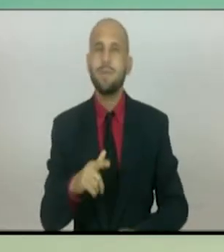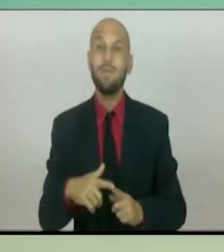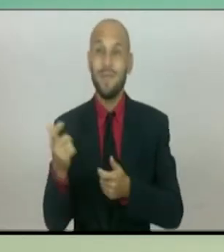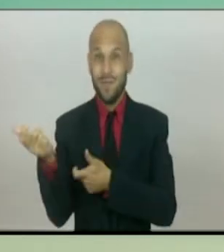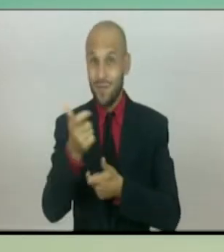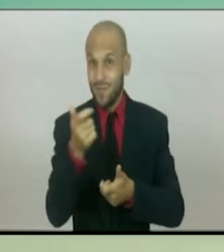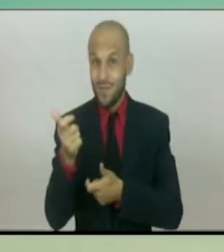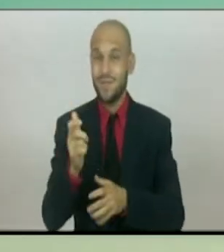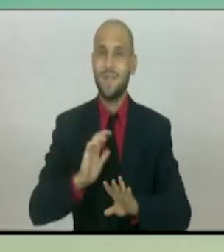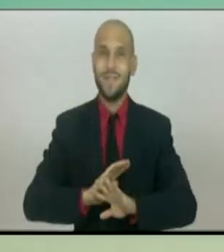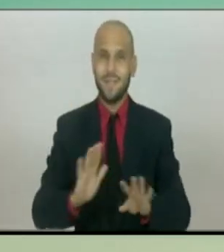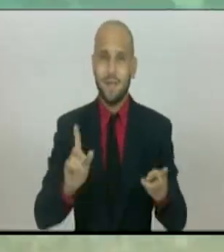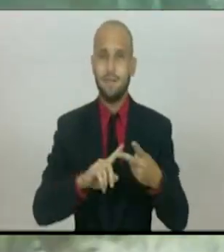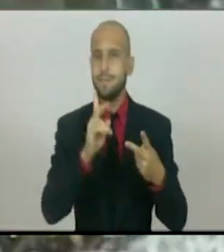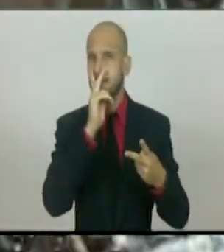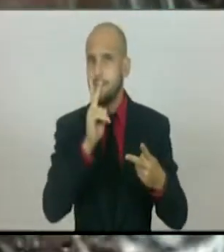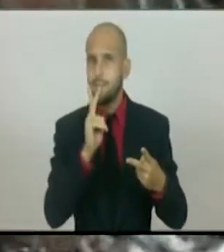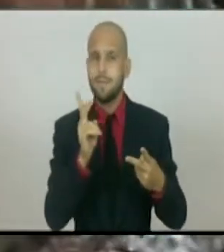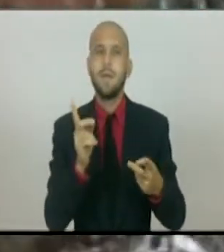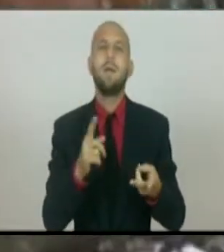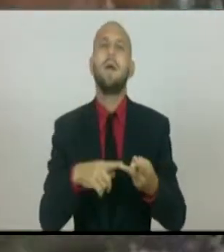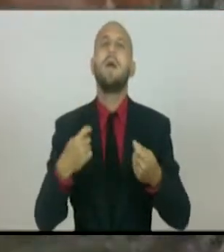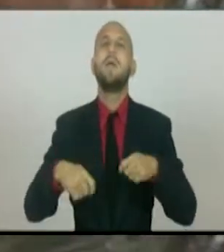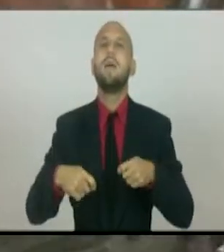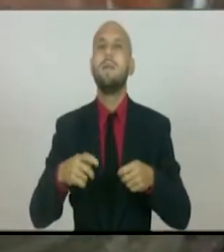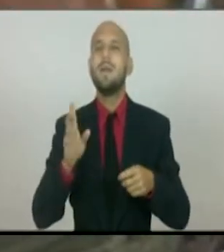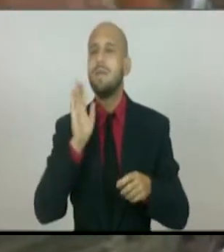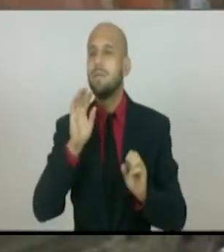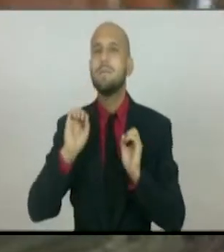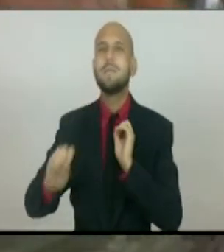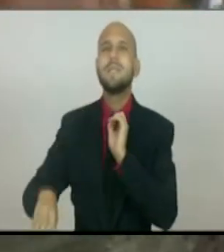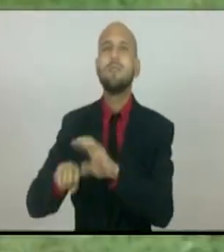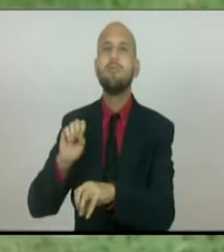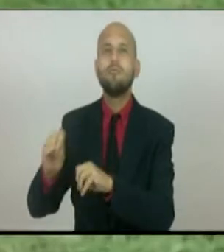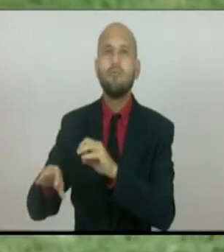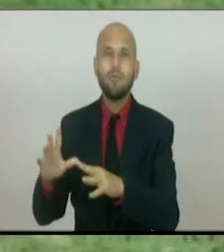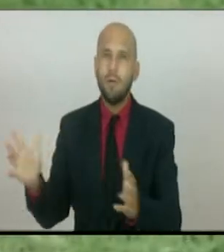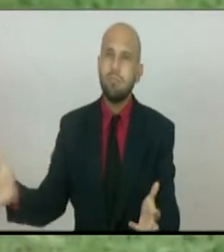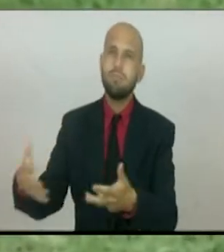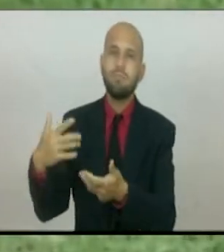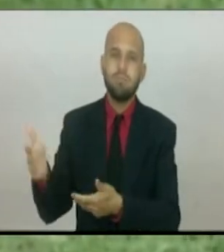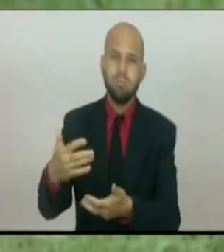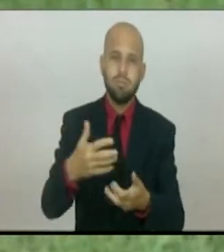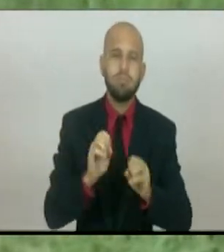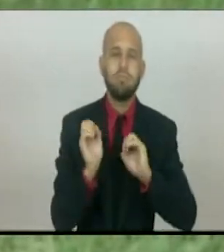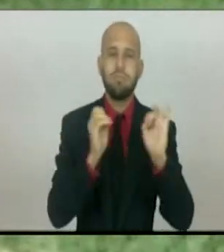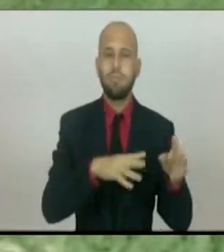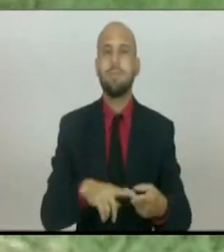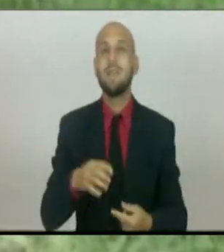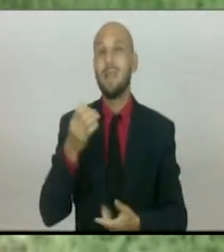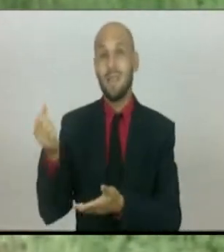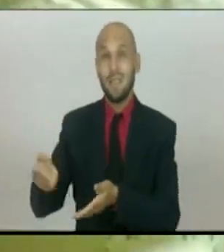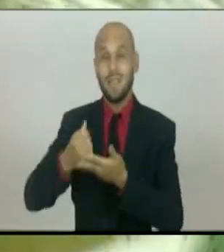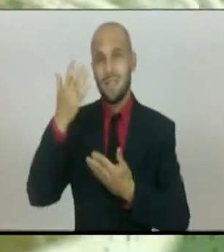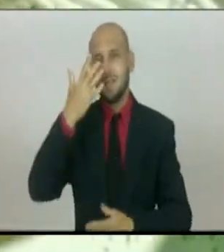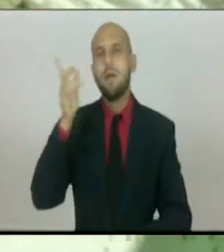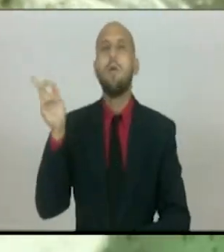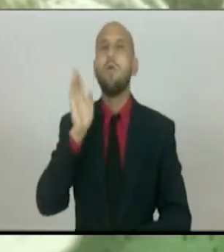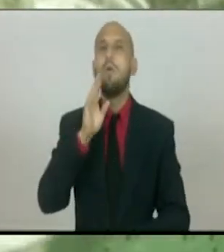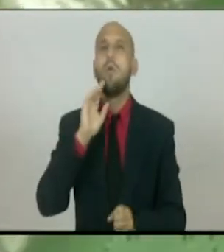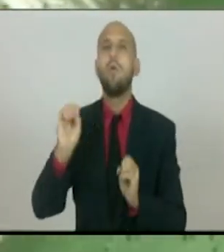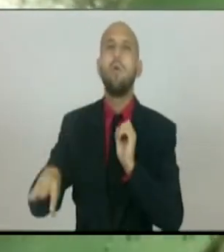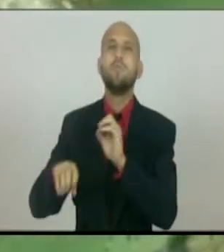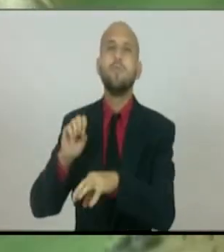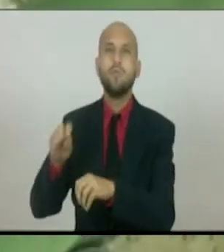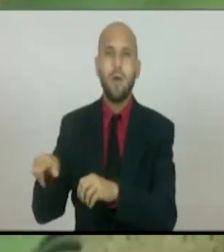fumigación y el tratamiento focal, como es la recogida de basura. En esto nos apoya los compañeros de comunales, que siempre a través de salud